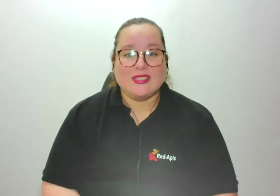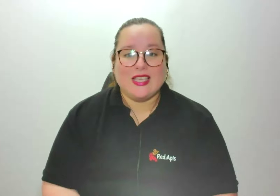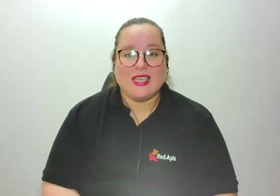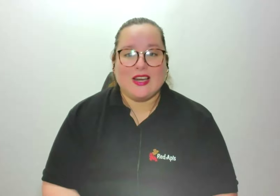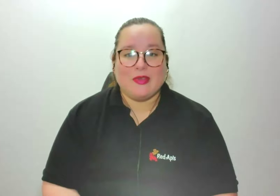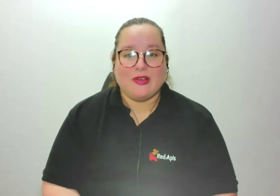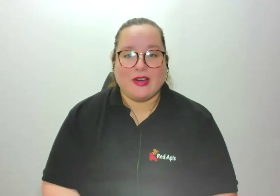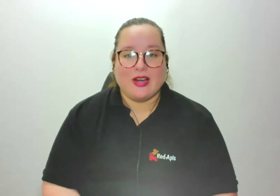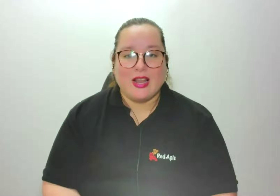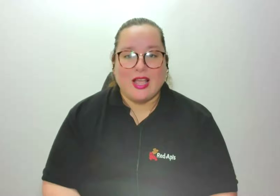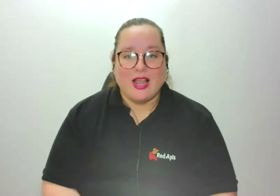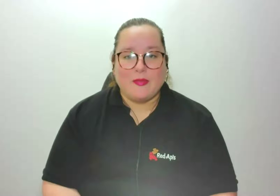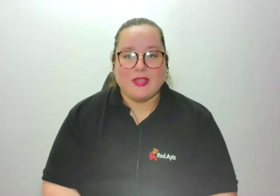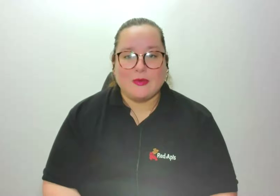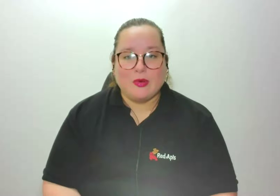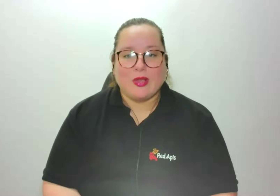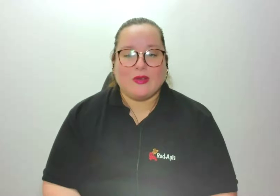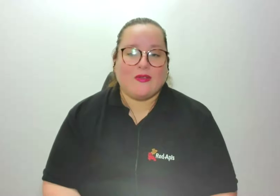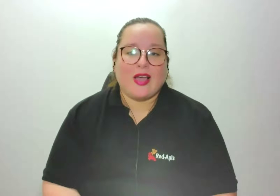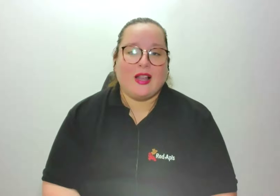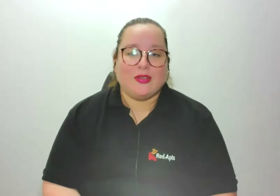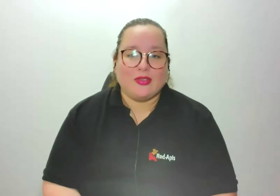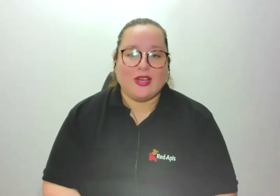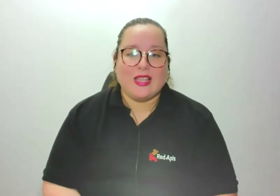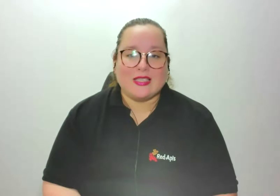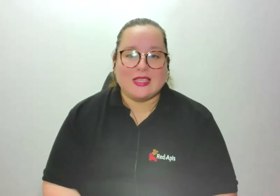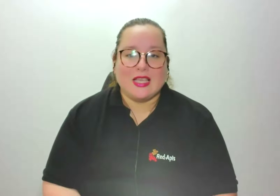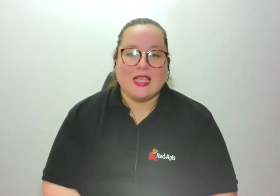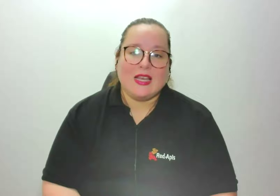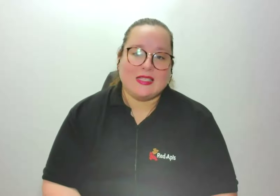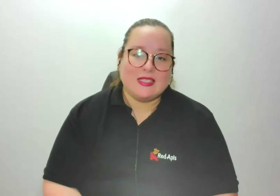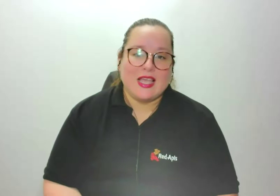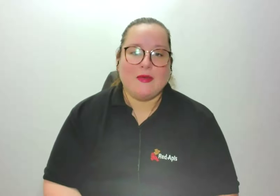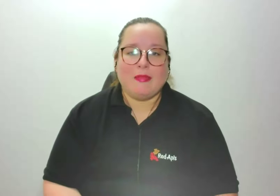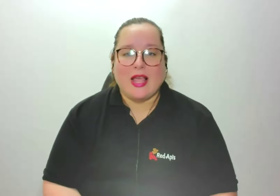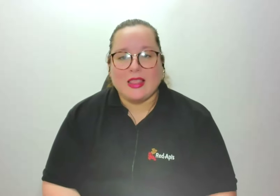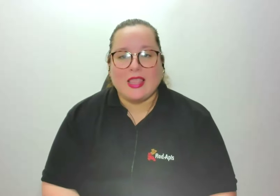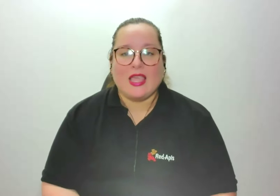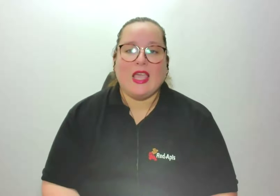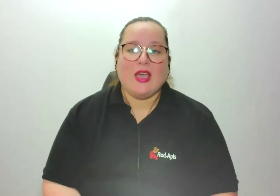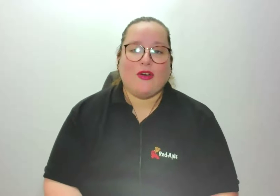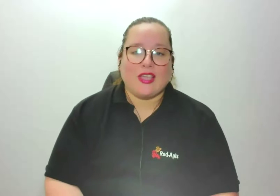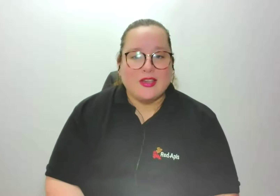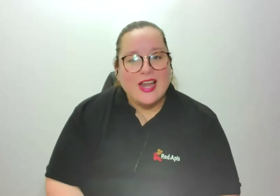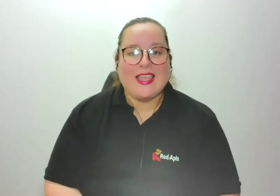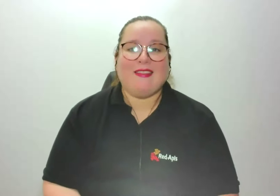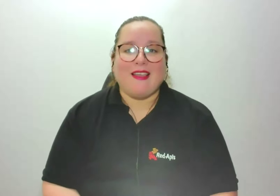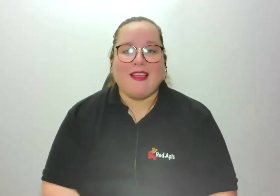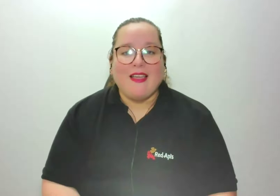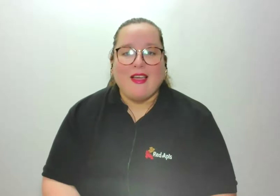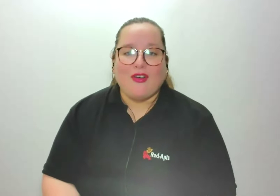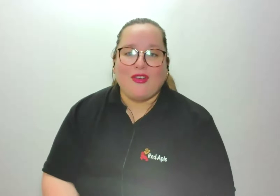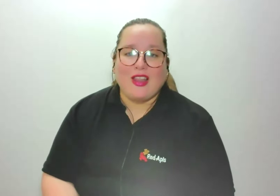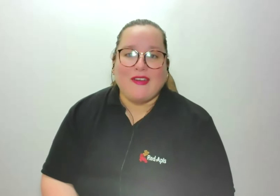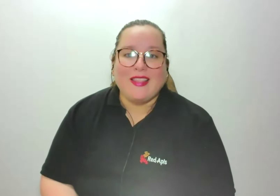Entonces yo sé que a lo mejor al principio cuando vas al doctor y dice, necesitas el implante, o que sea